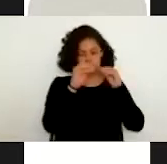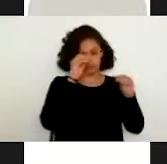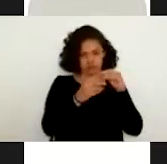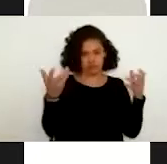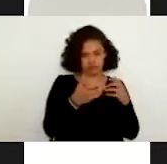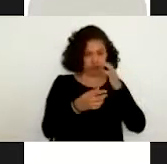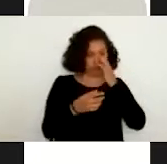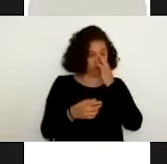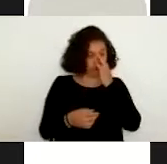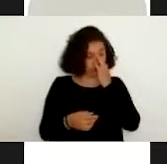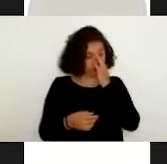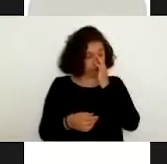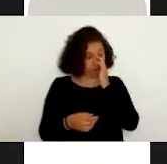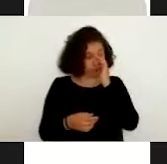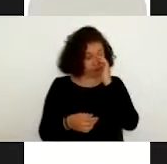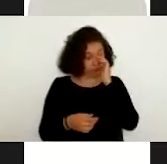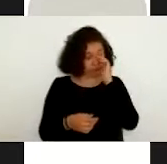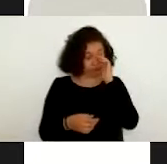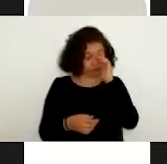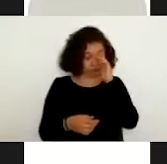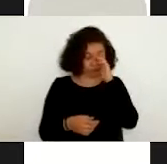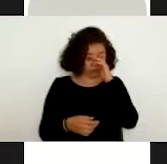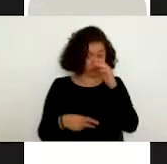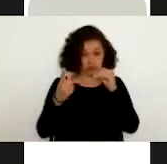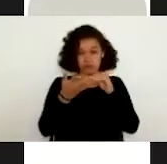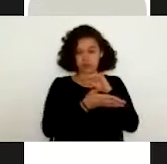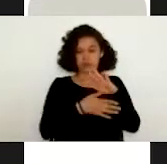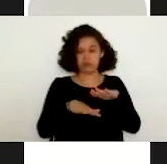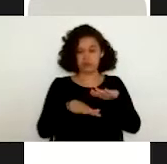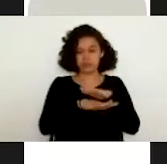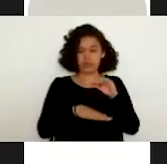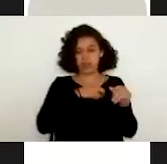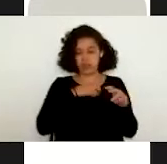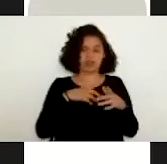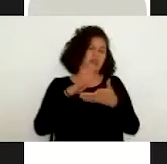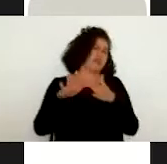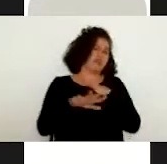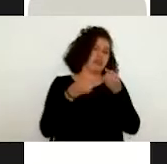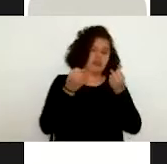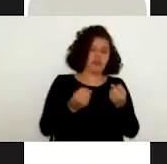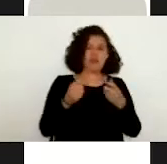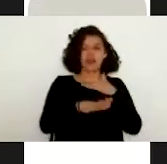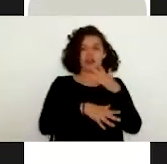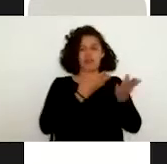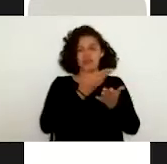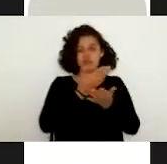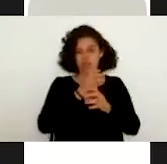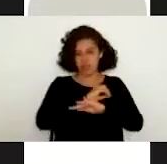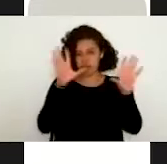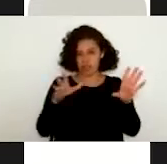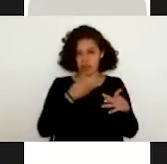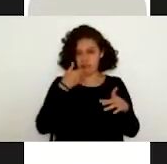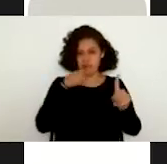sea consistente, es decir, que su estructura deba ser sólida, ¿no? Con planteamientos claros, concisos y